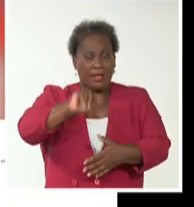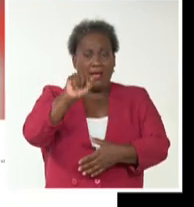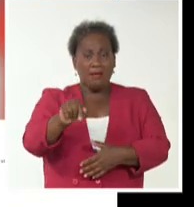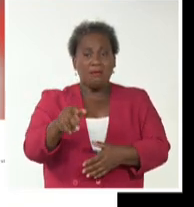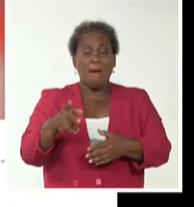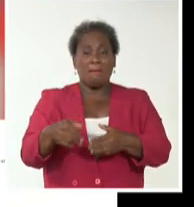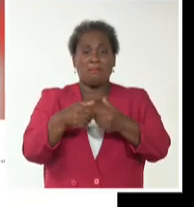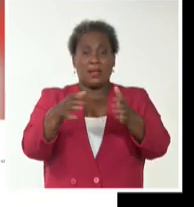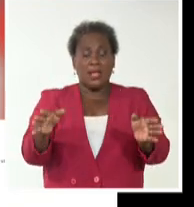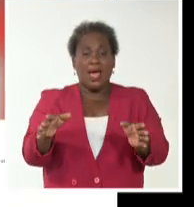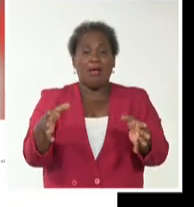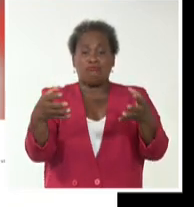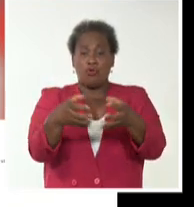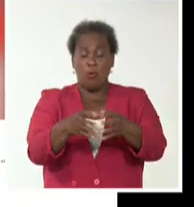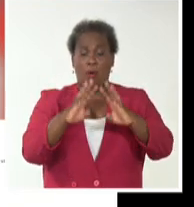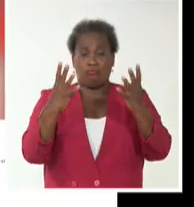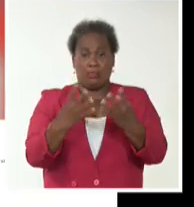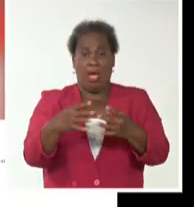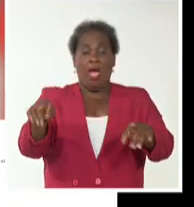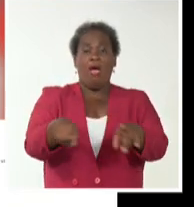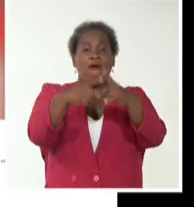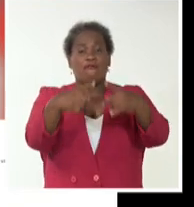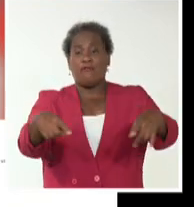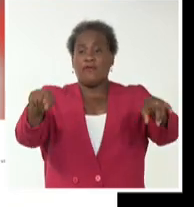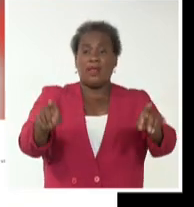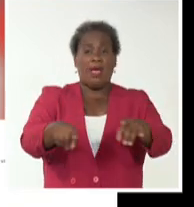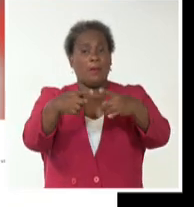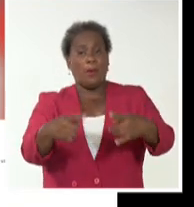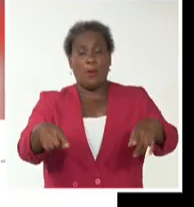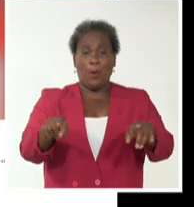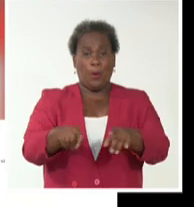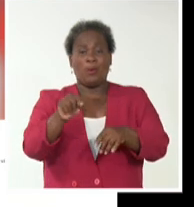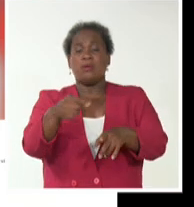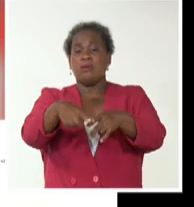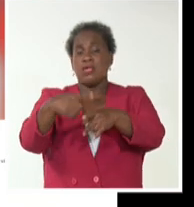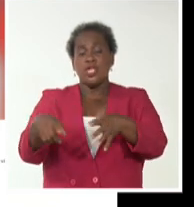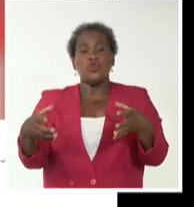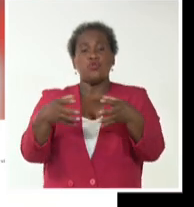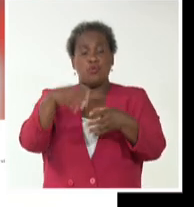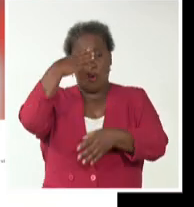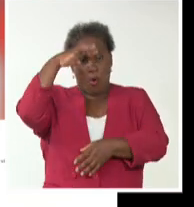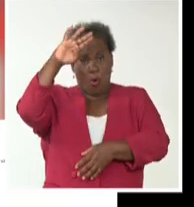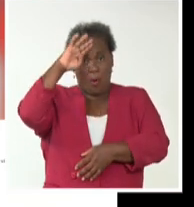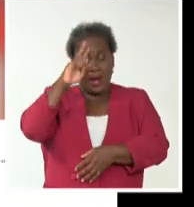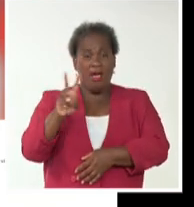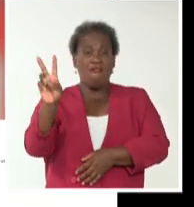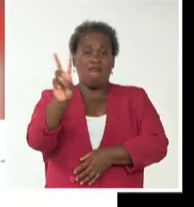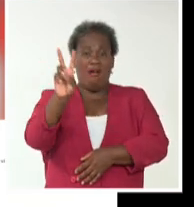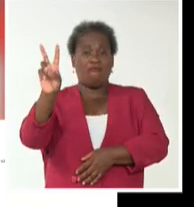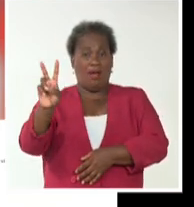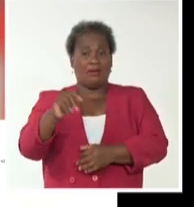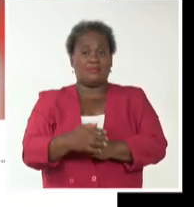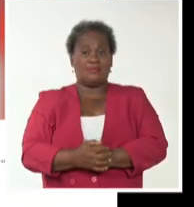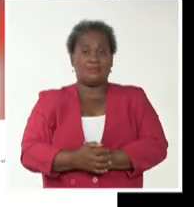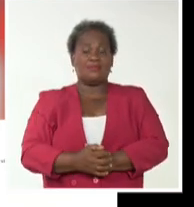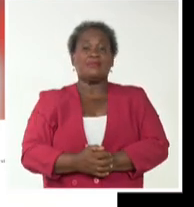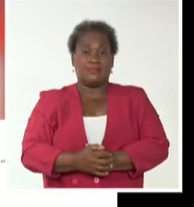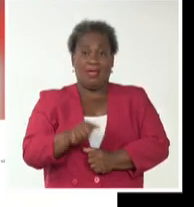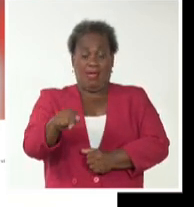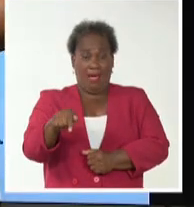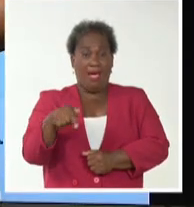Orquesta Filarmónica del el Desierto de Coahuila y la emblemática agrupación cubana Los Bang Bang. Destacará además la actuación